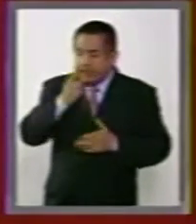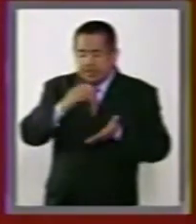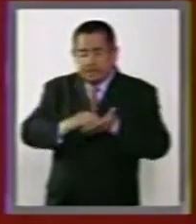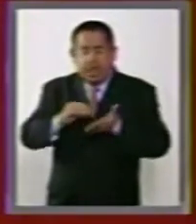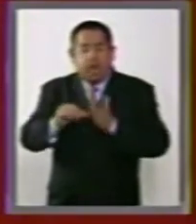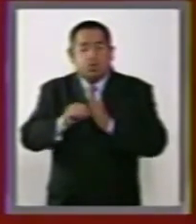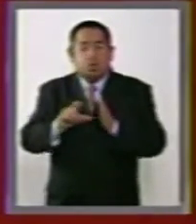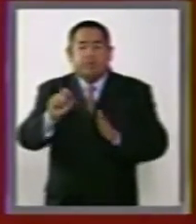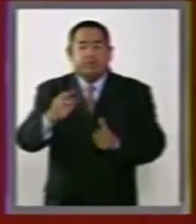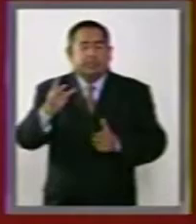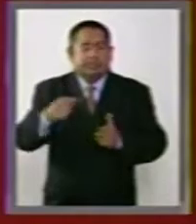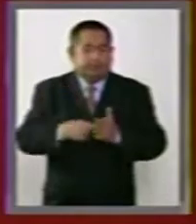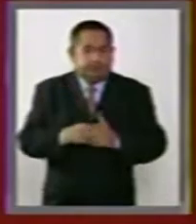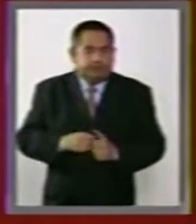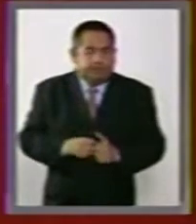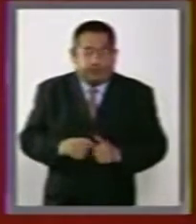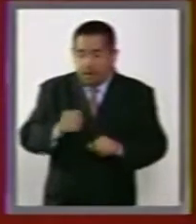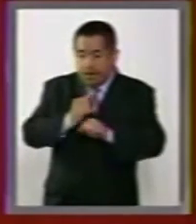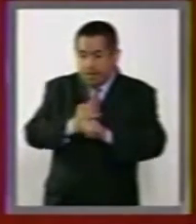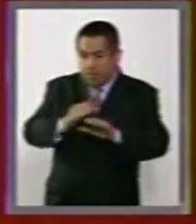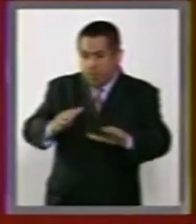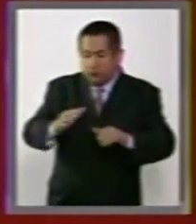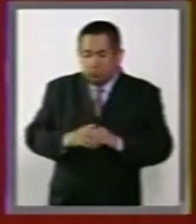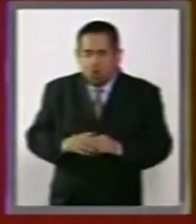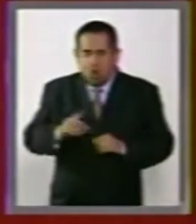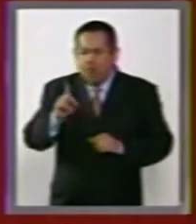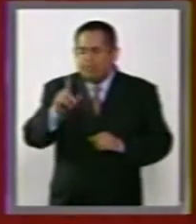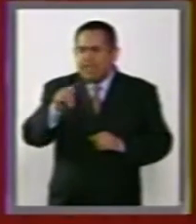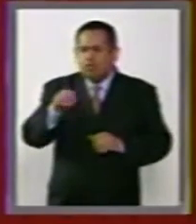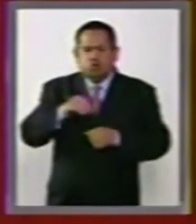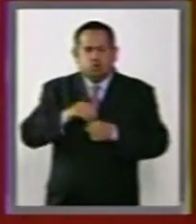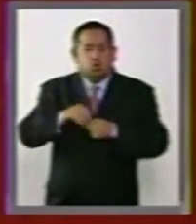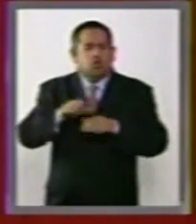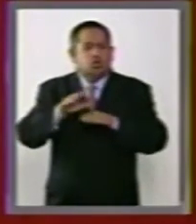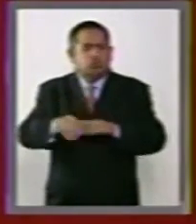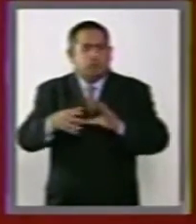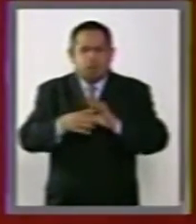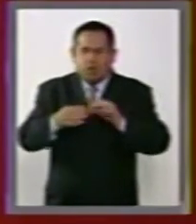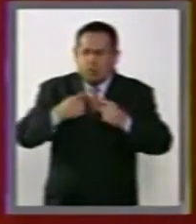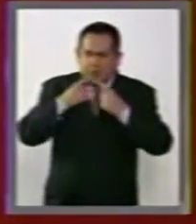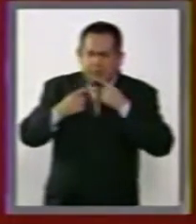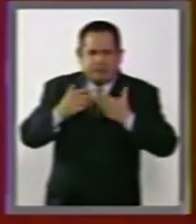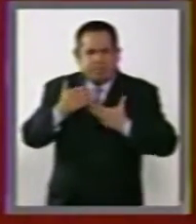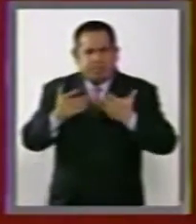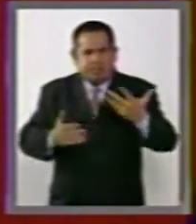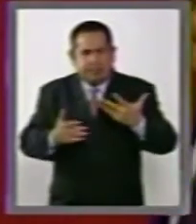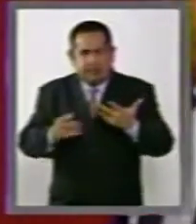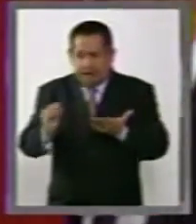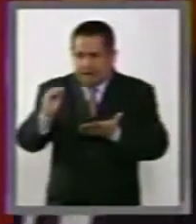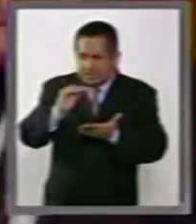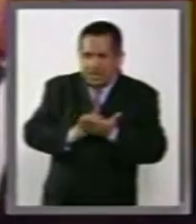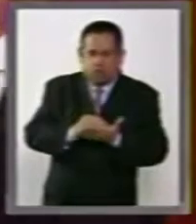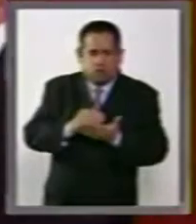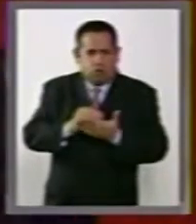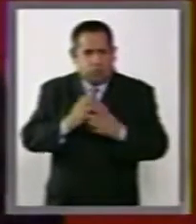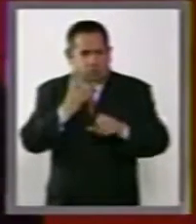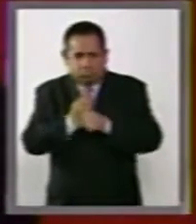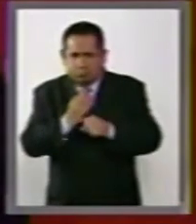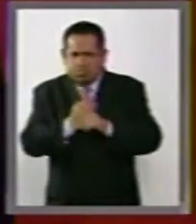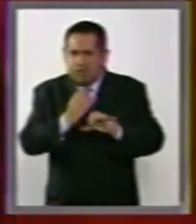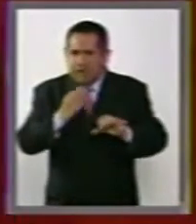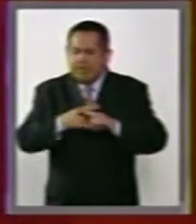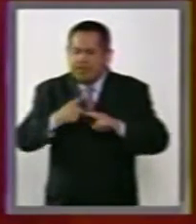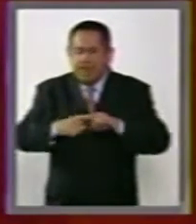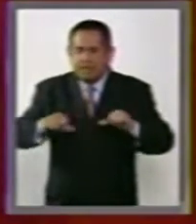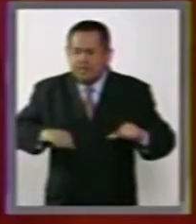artículo 23, la información o datos sobre el funcionamiento de las operaciones, instalaciones,